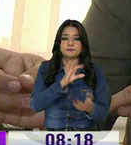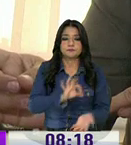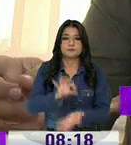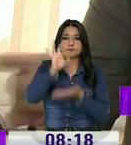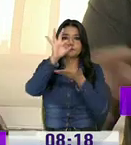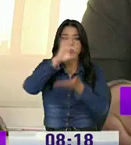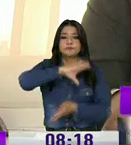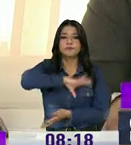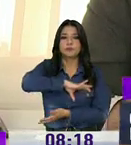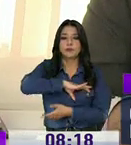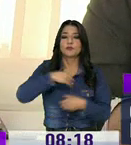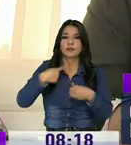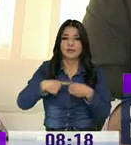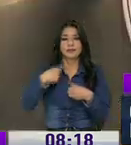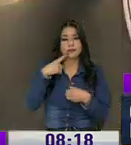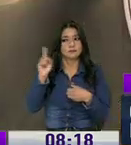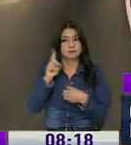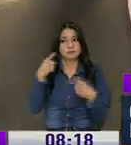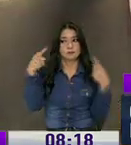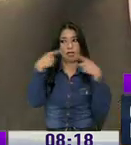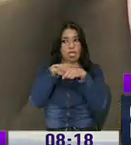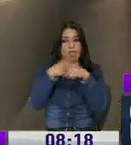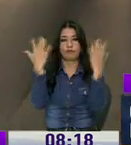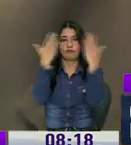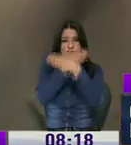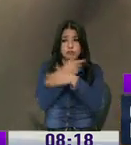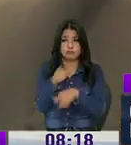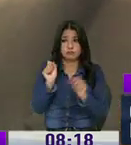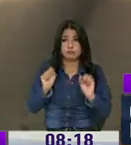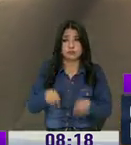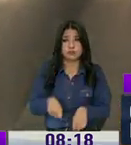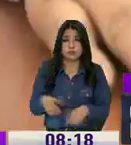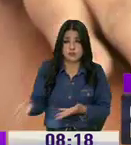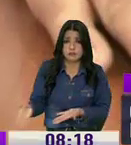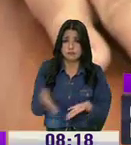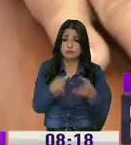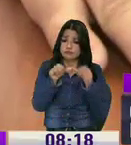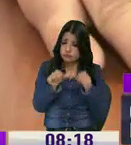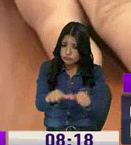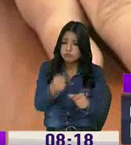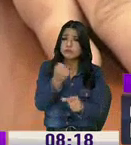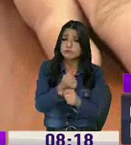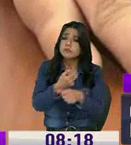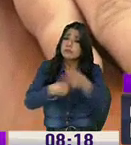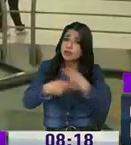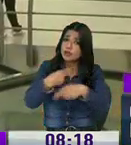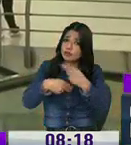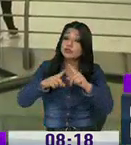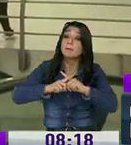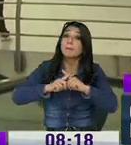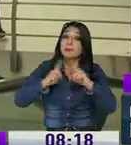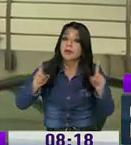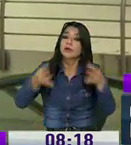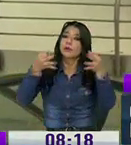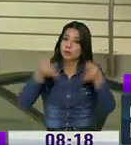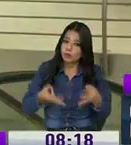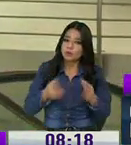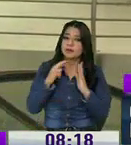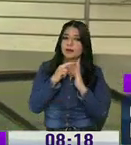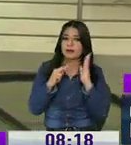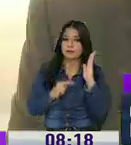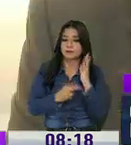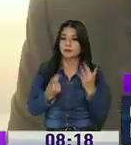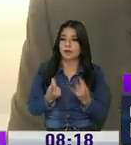representantes del municipio, está tergiversado, ya que existe la posibilidad de que puedan continuar con sus negocios siempre y cuando cumplan con estándares